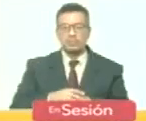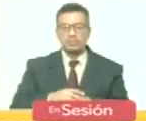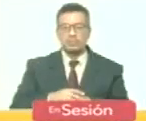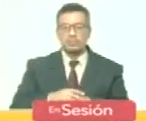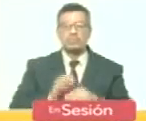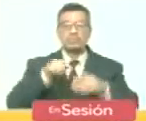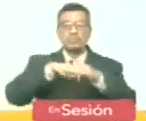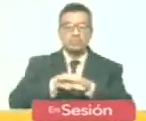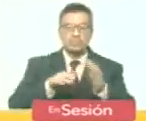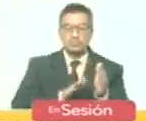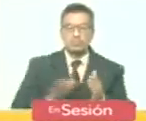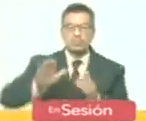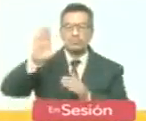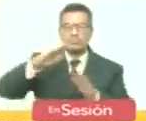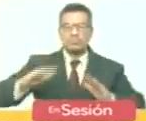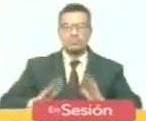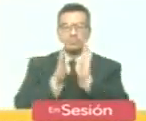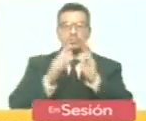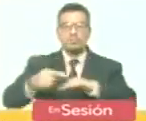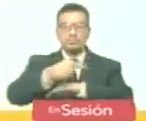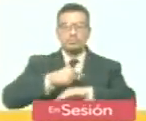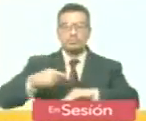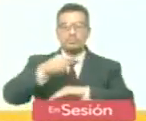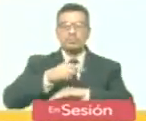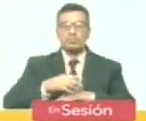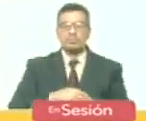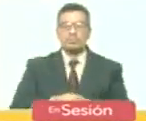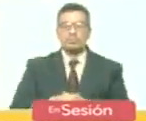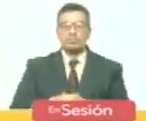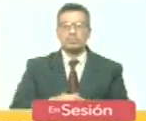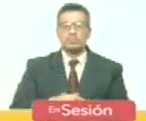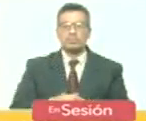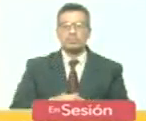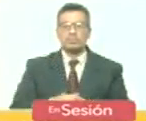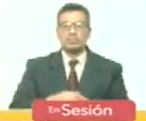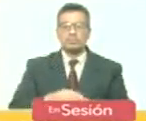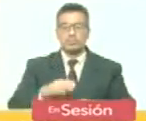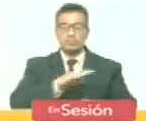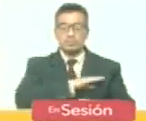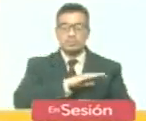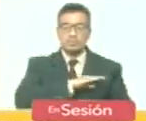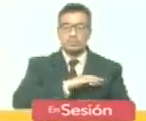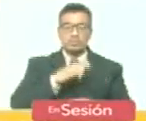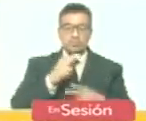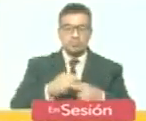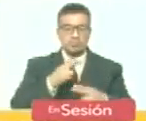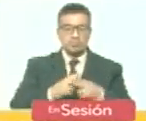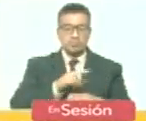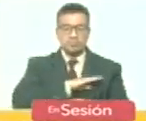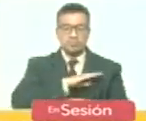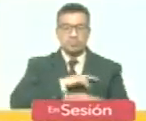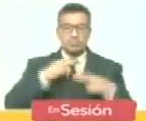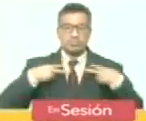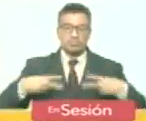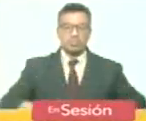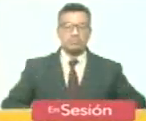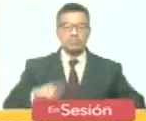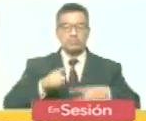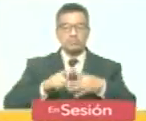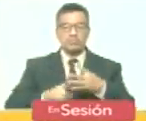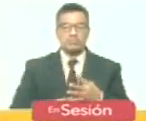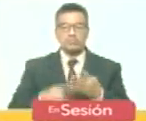irte a las montañas, enfrentar un gobierno a riesgo de tu propia vida, y otra cosa